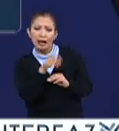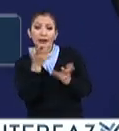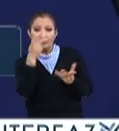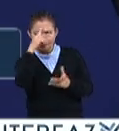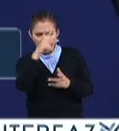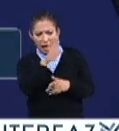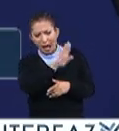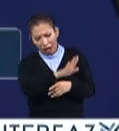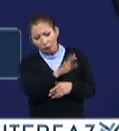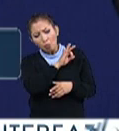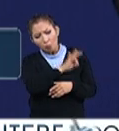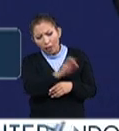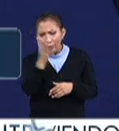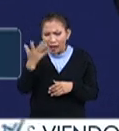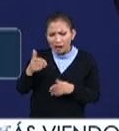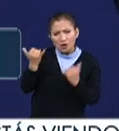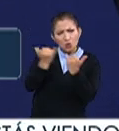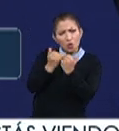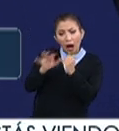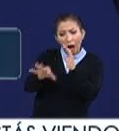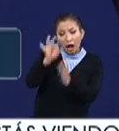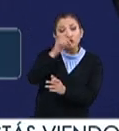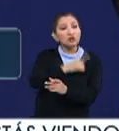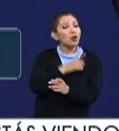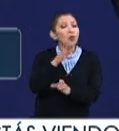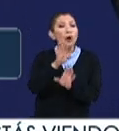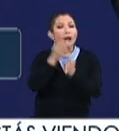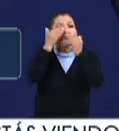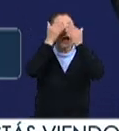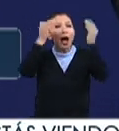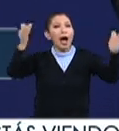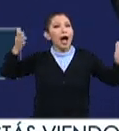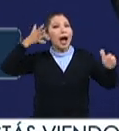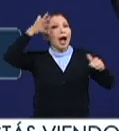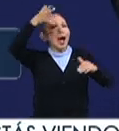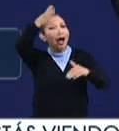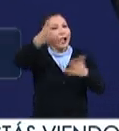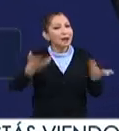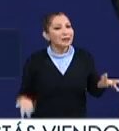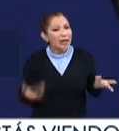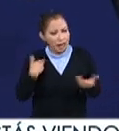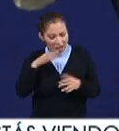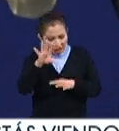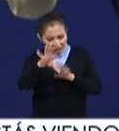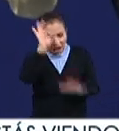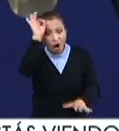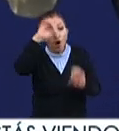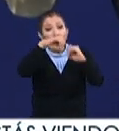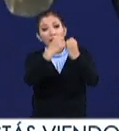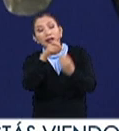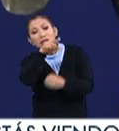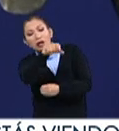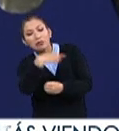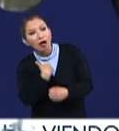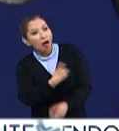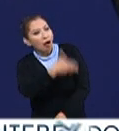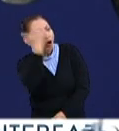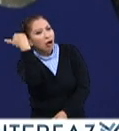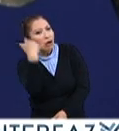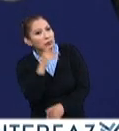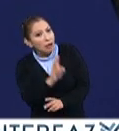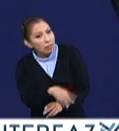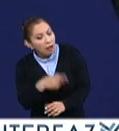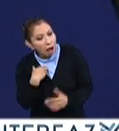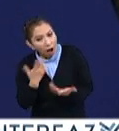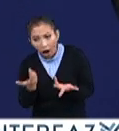inclusive México puede encontrar lo mismo, solo tenemos que ver un poco más allá. Y vamos a encontrar organizaciones que ni siquiera a veces